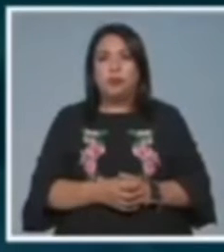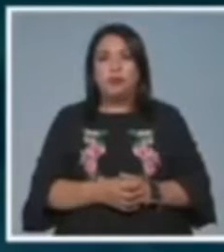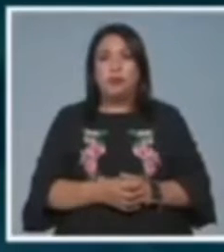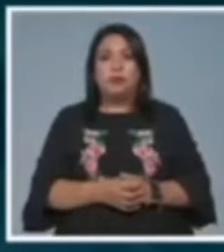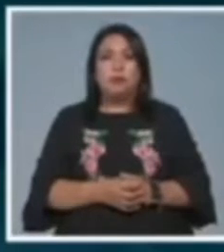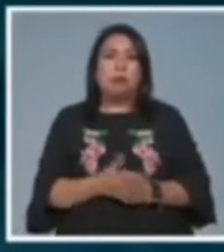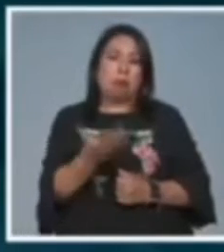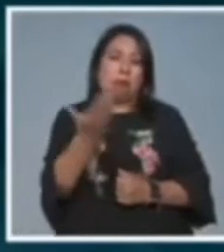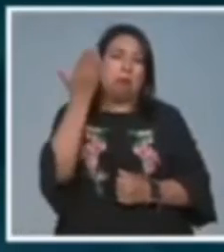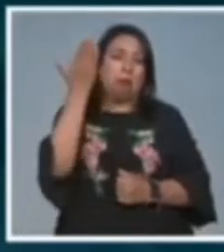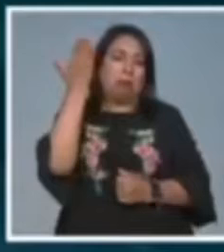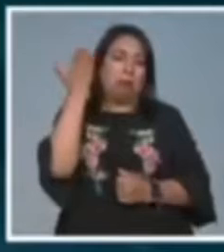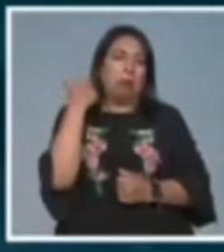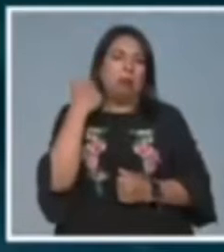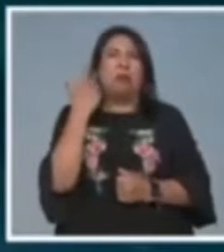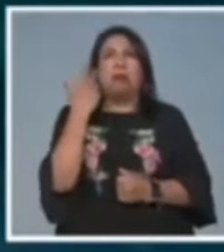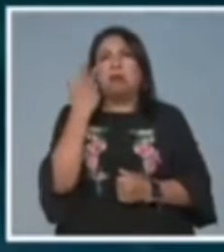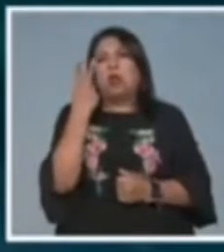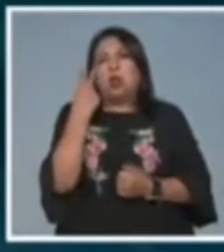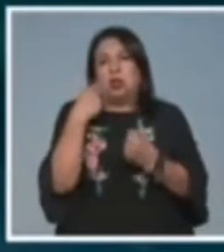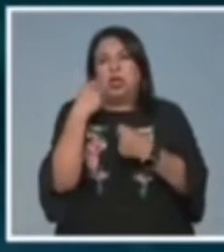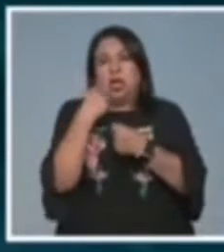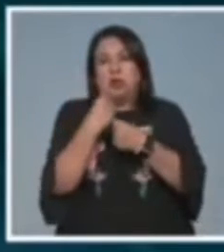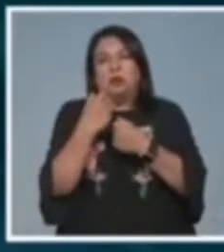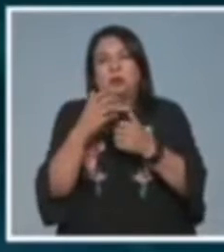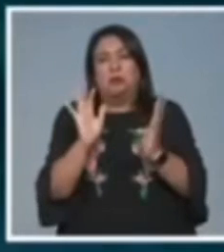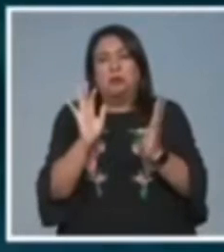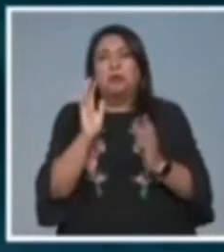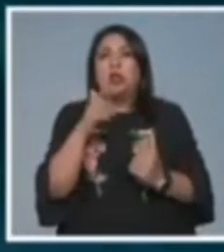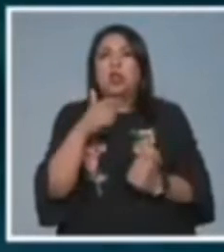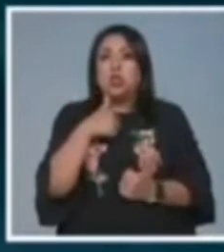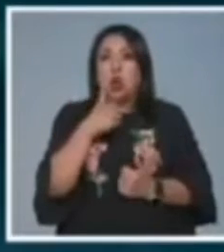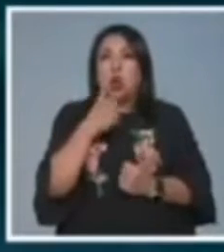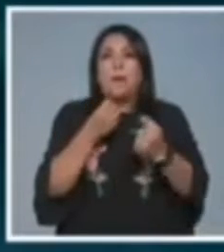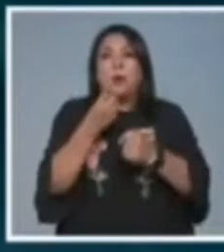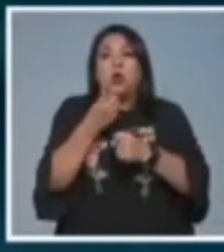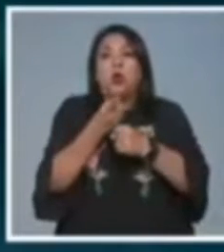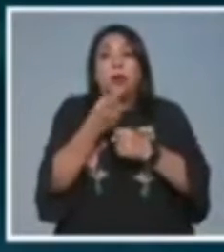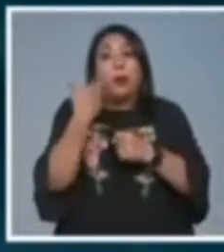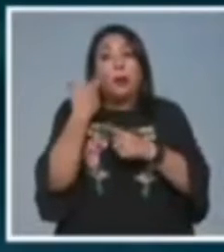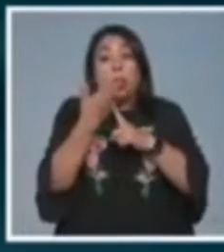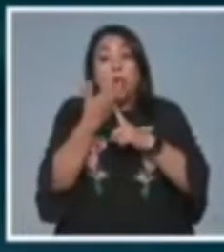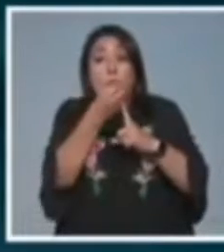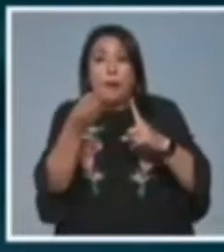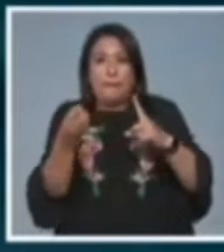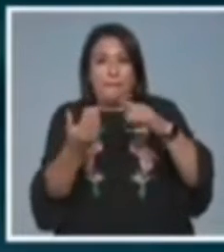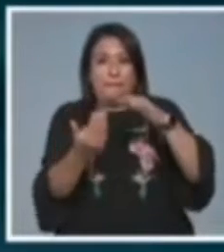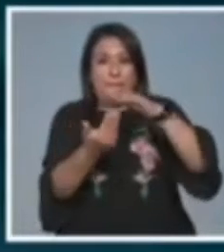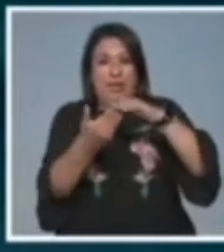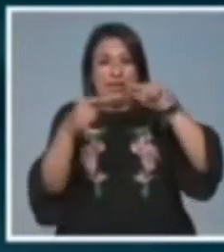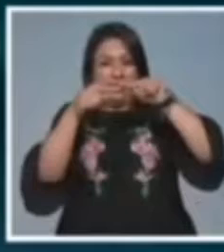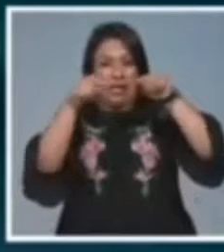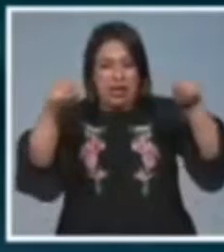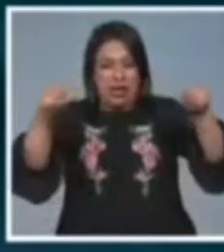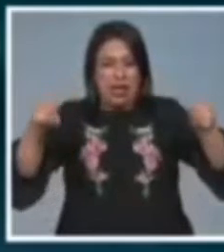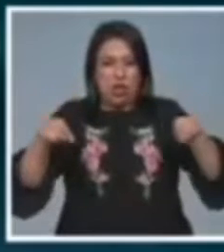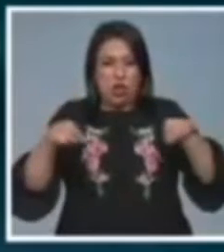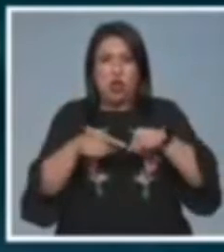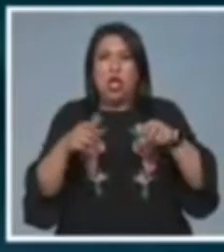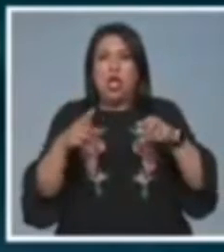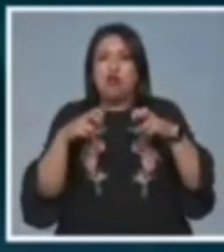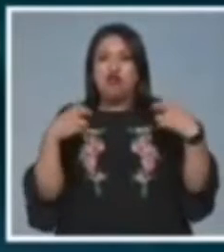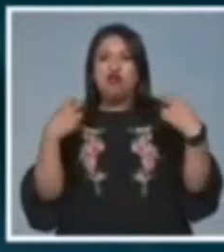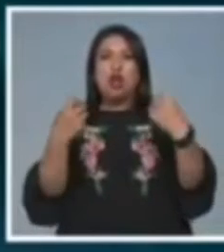hace algún tiempo un par de años que estoy teniendo la oportunidad de organizar una mesa redonda igualmente con